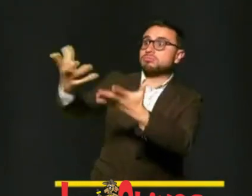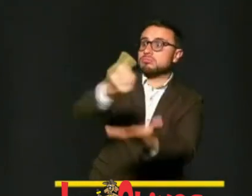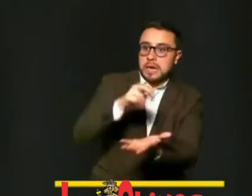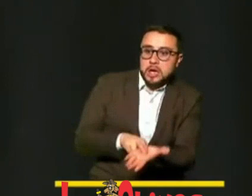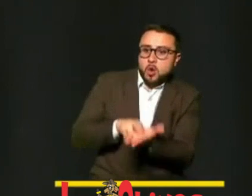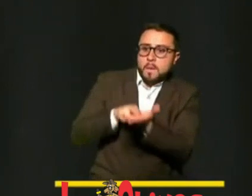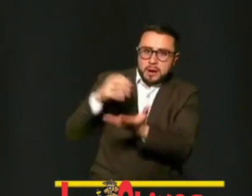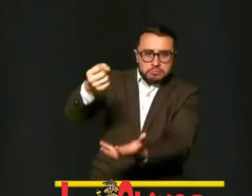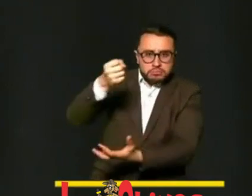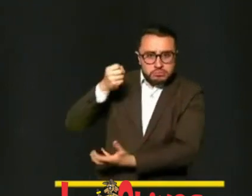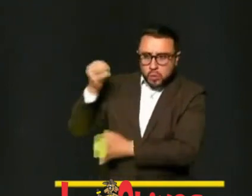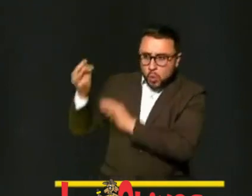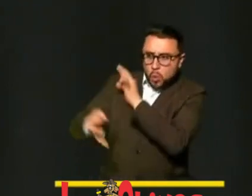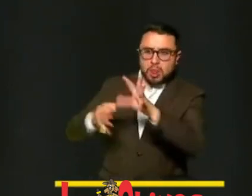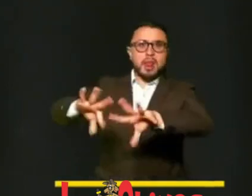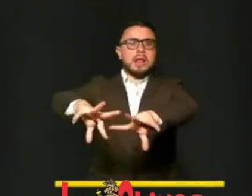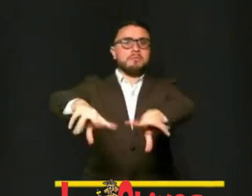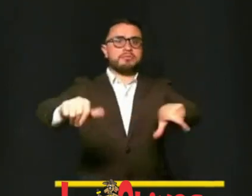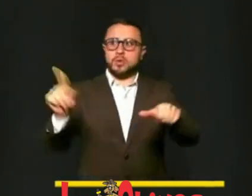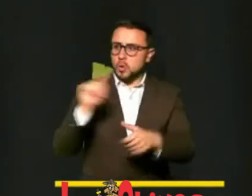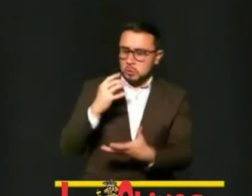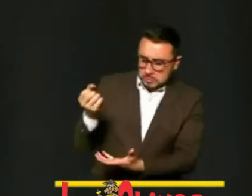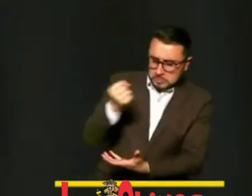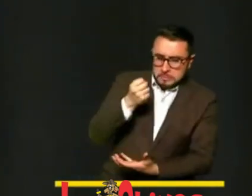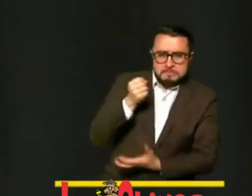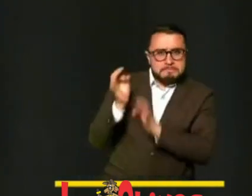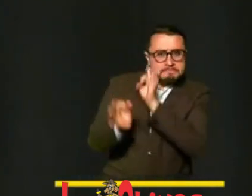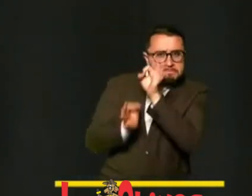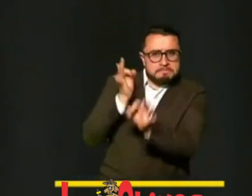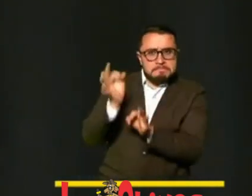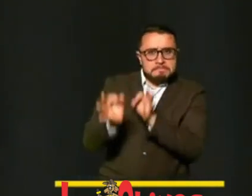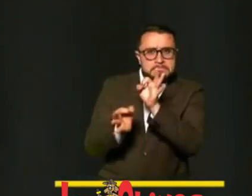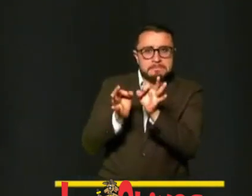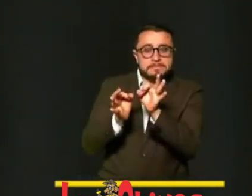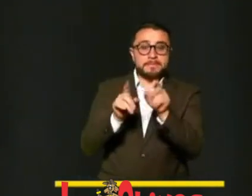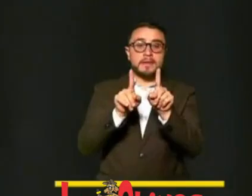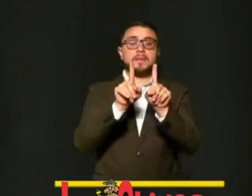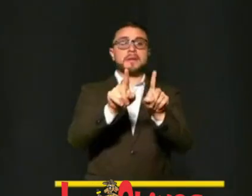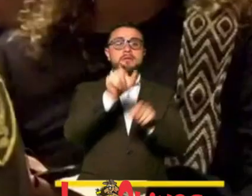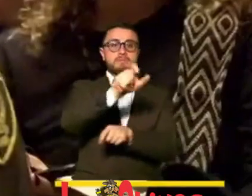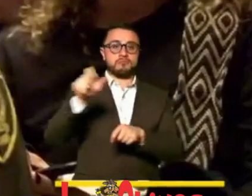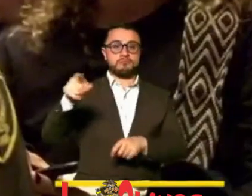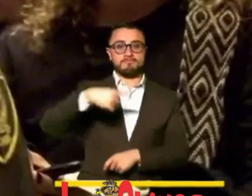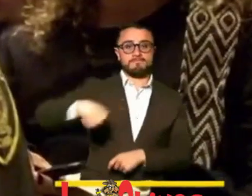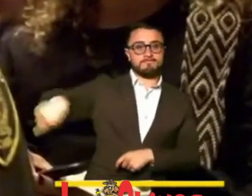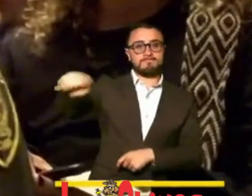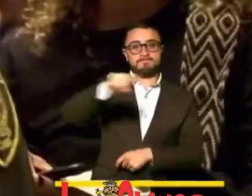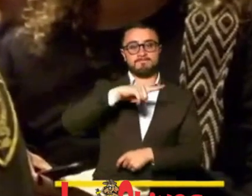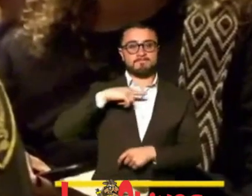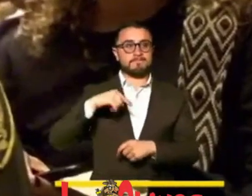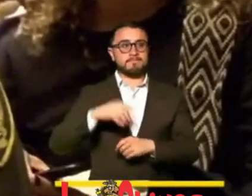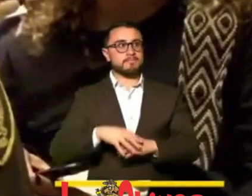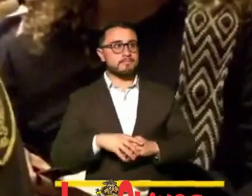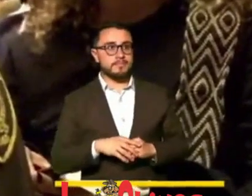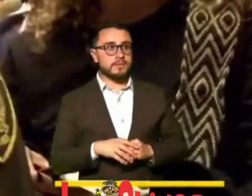cuidado para que no se los robaran pero los cayeron en la